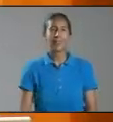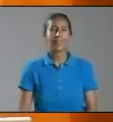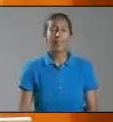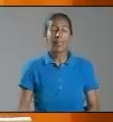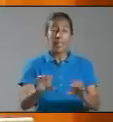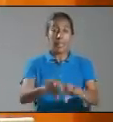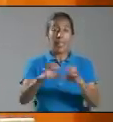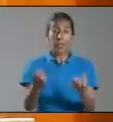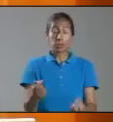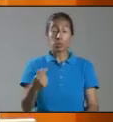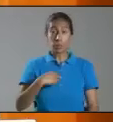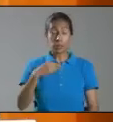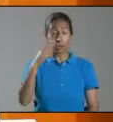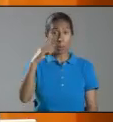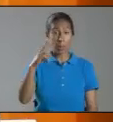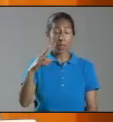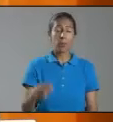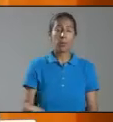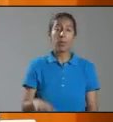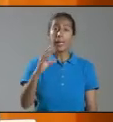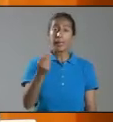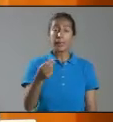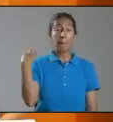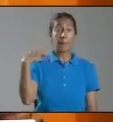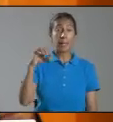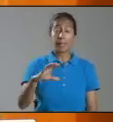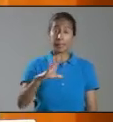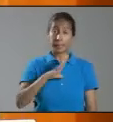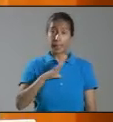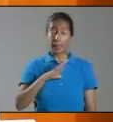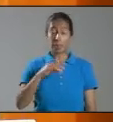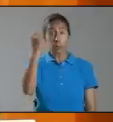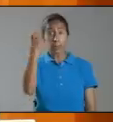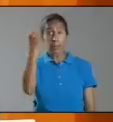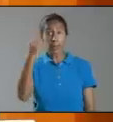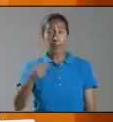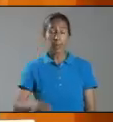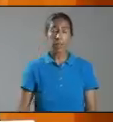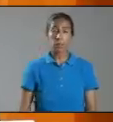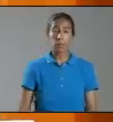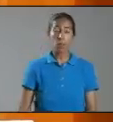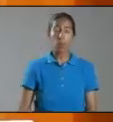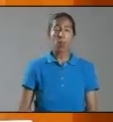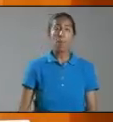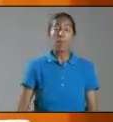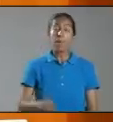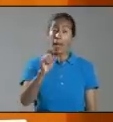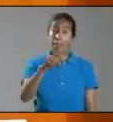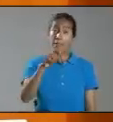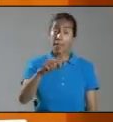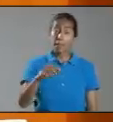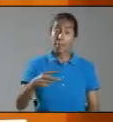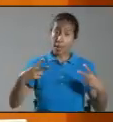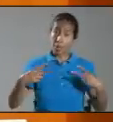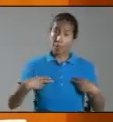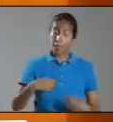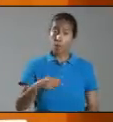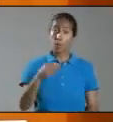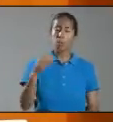Entonces, yo veo que para que tengamos entendimiento, deben haber básicamente algunas cosas. Una es